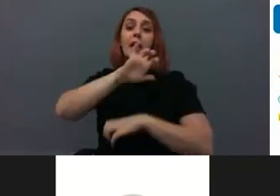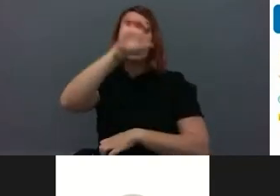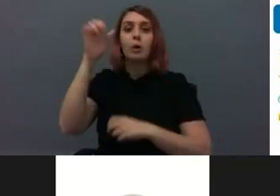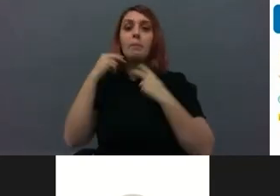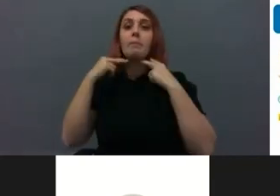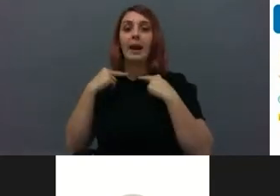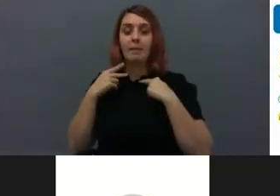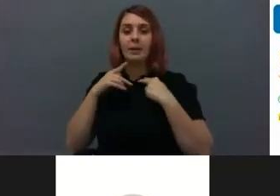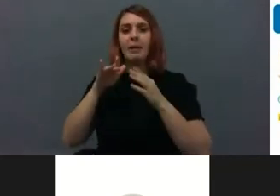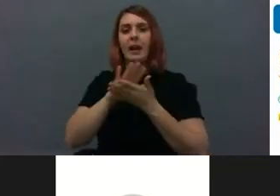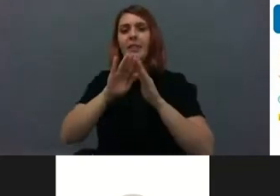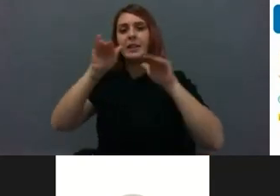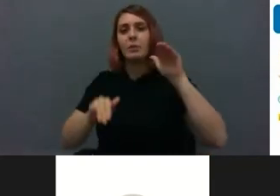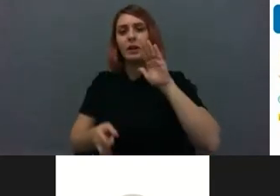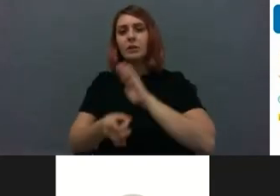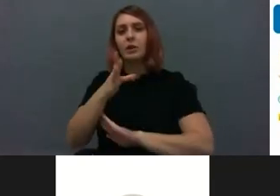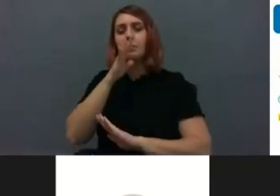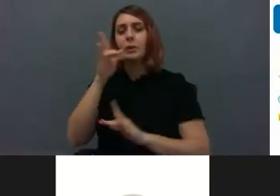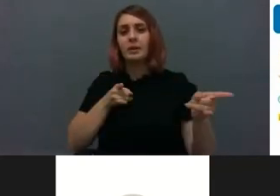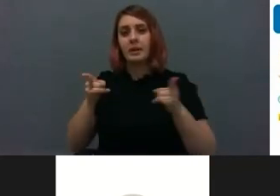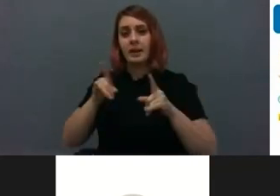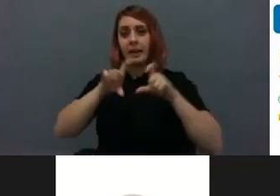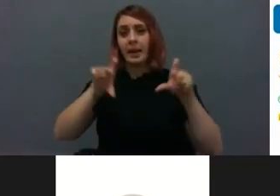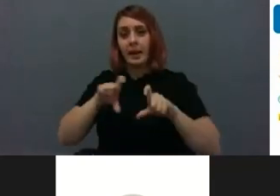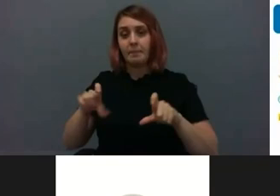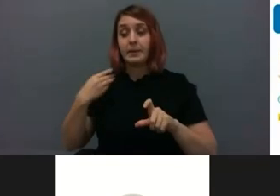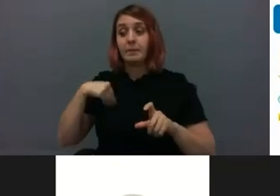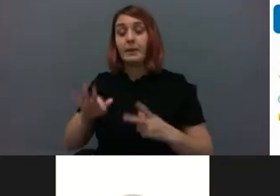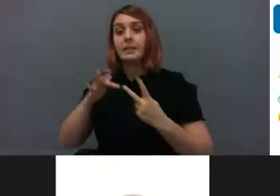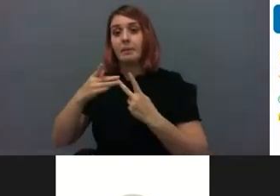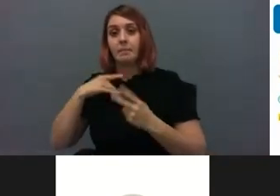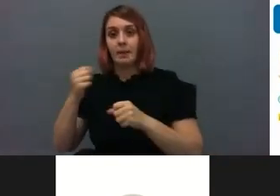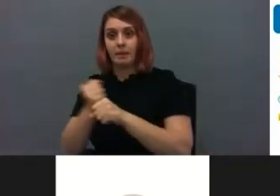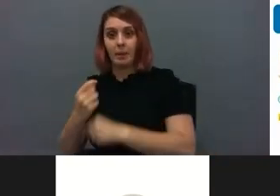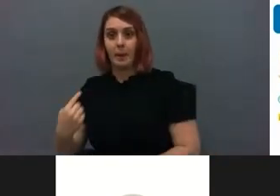la desigualdad que se crearía por la robotización de las empresas y a su vez por la pérdida de empleo.